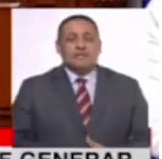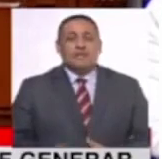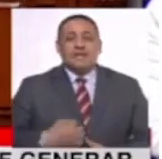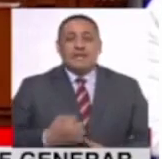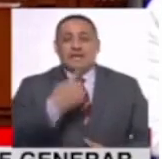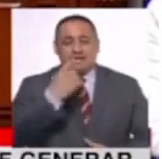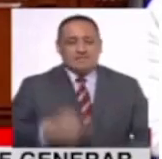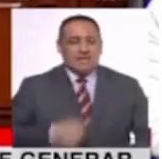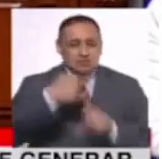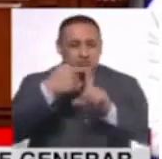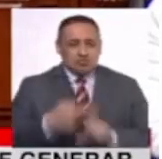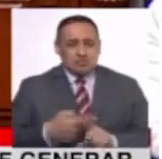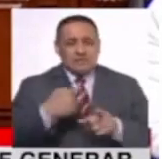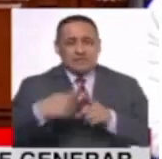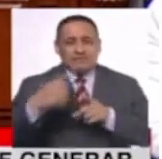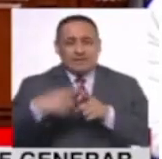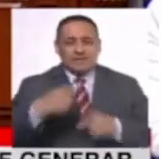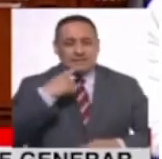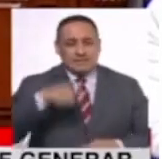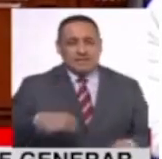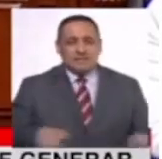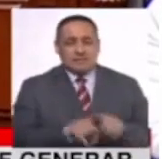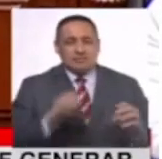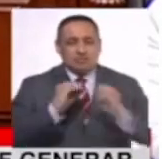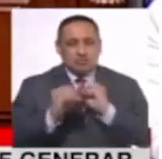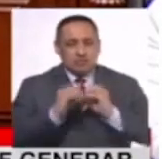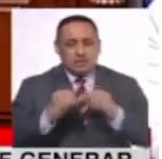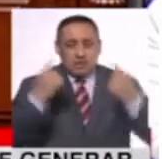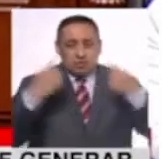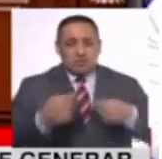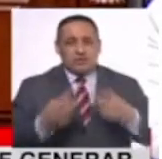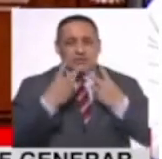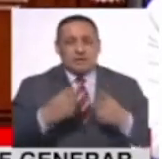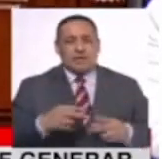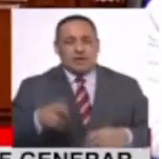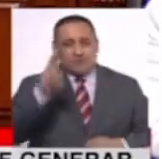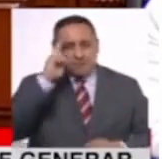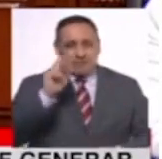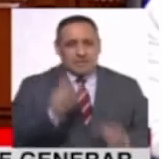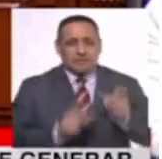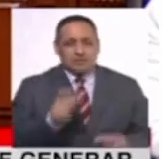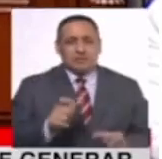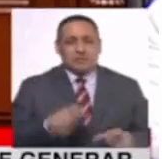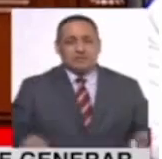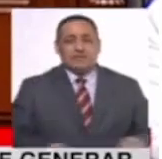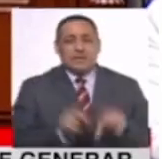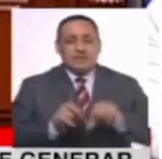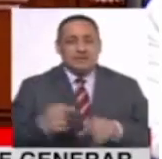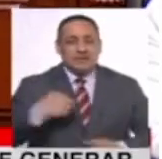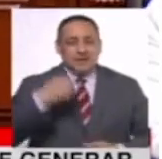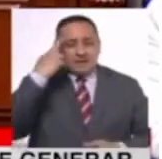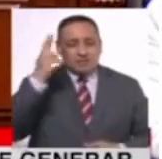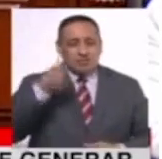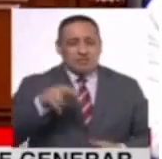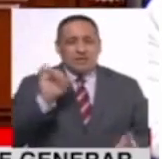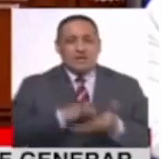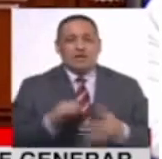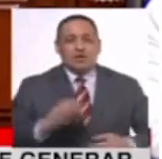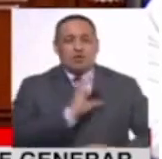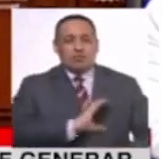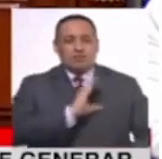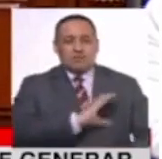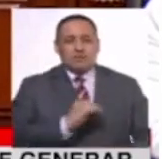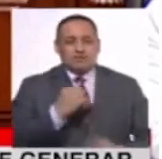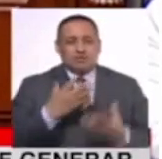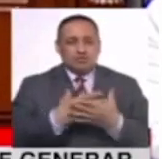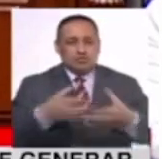es la suma de necesidades recuperar la credibilidad y la confianza de la población, razón por la cual el